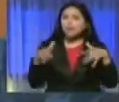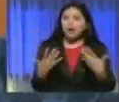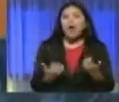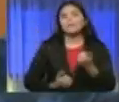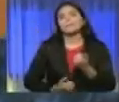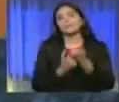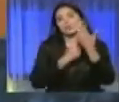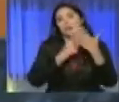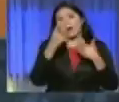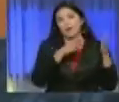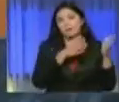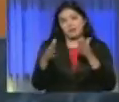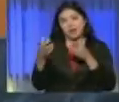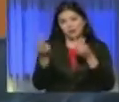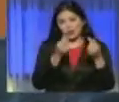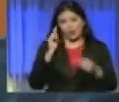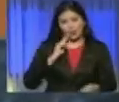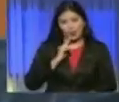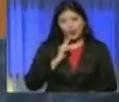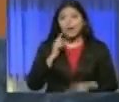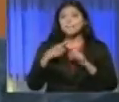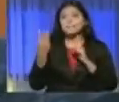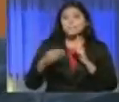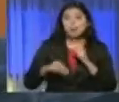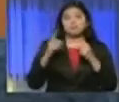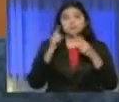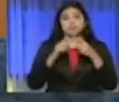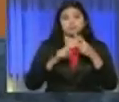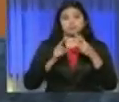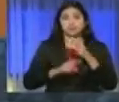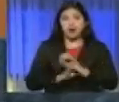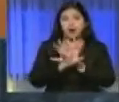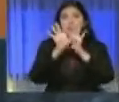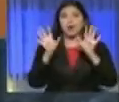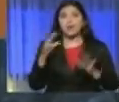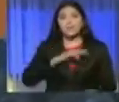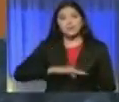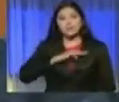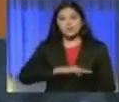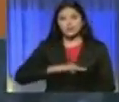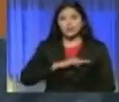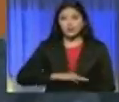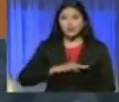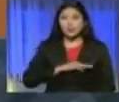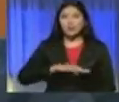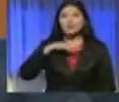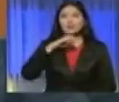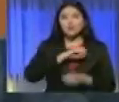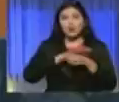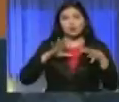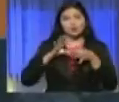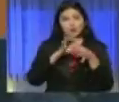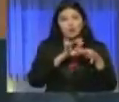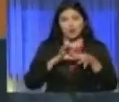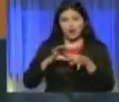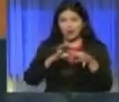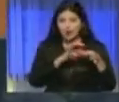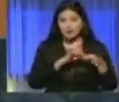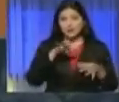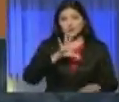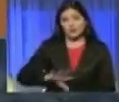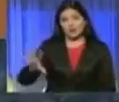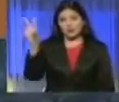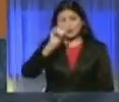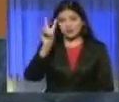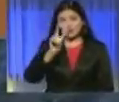económica bolivariana y adicionalmente con algunos puntos específicos como la gran misión abastecimiento soberano de nuestro país.